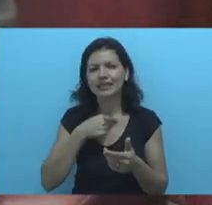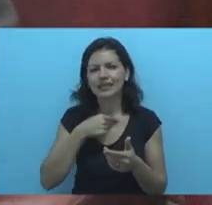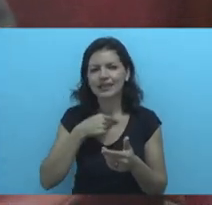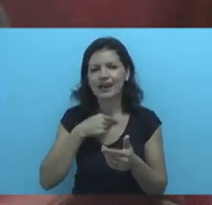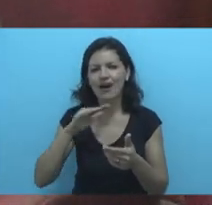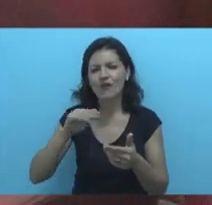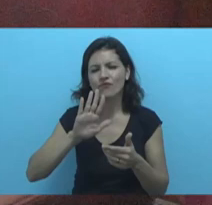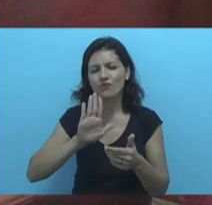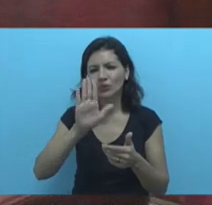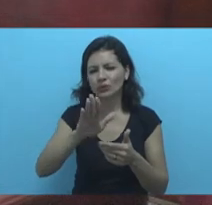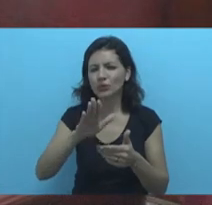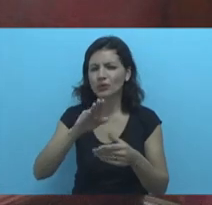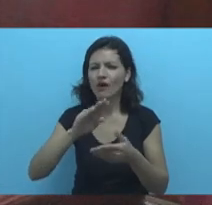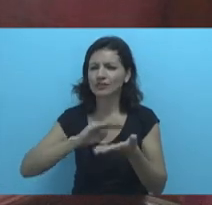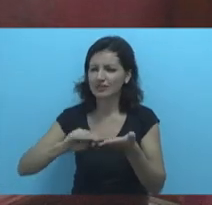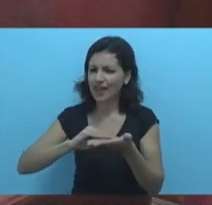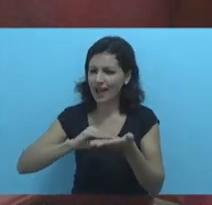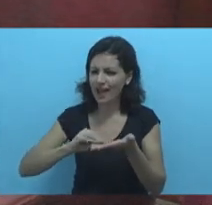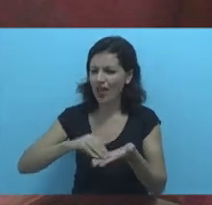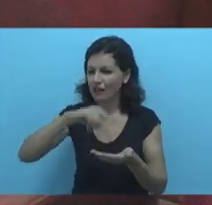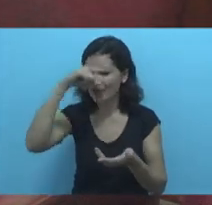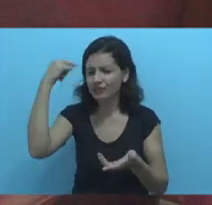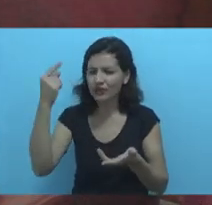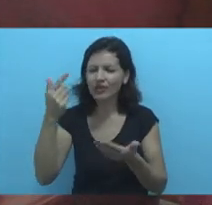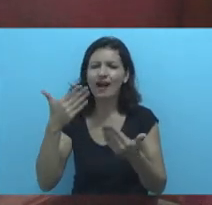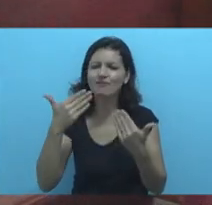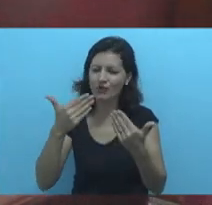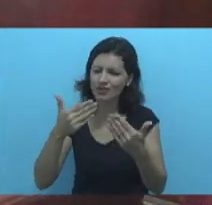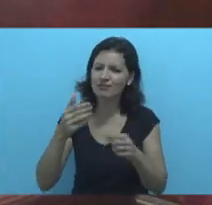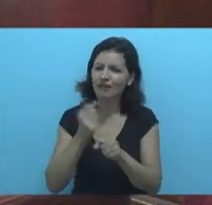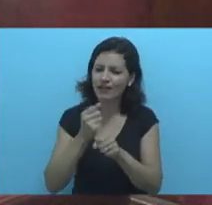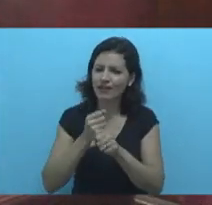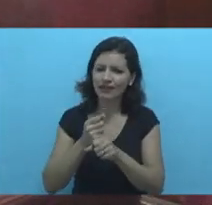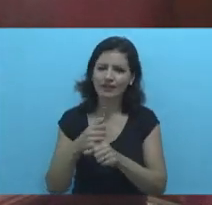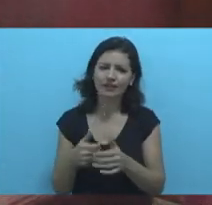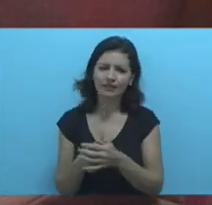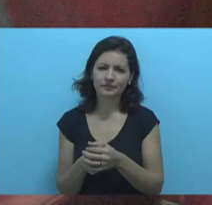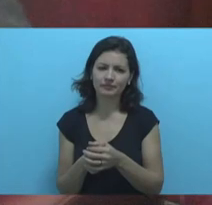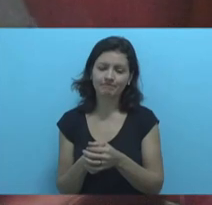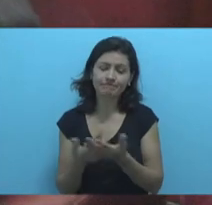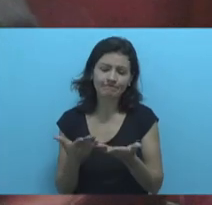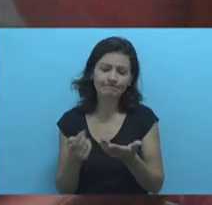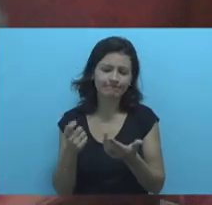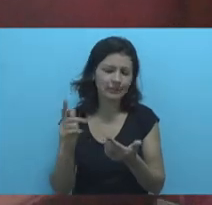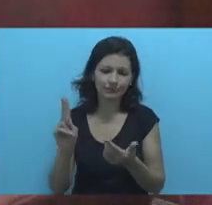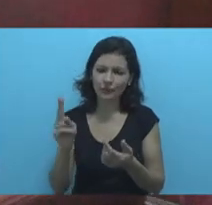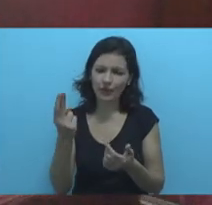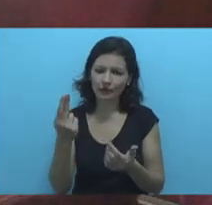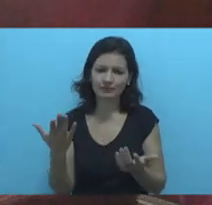Y ese camino que él nos iba a marcar, seguramente iba a tener la oportunidad de estar una campaña junto a él, y bueno, me la perdí.